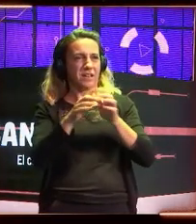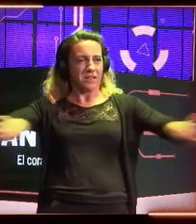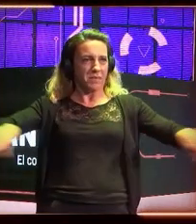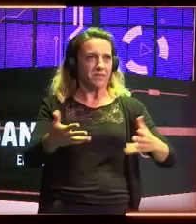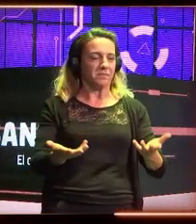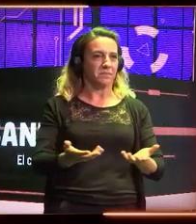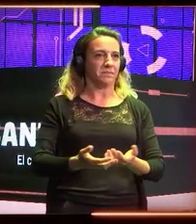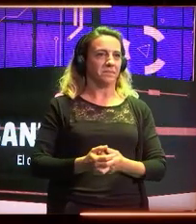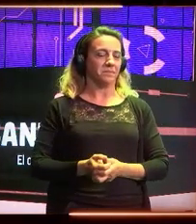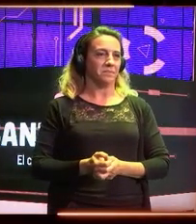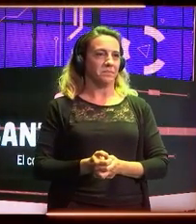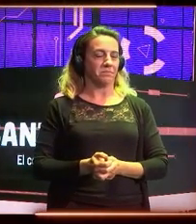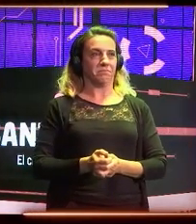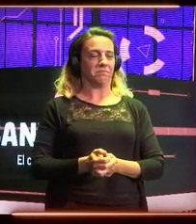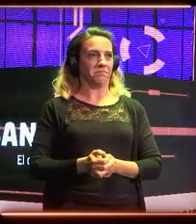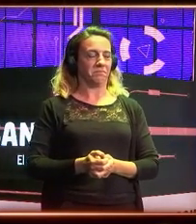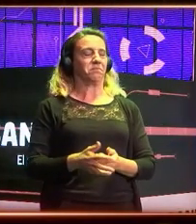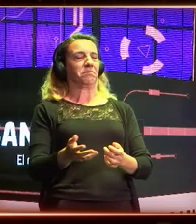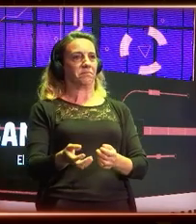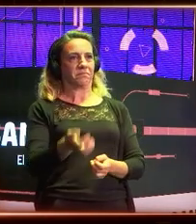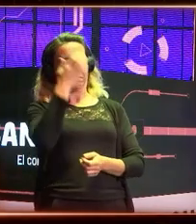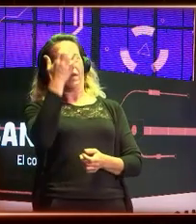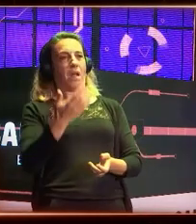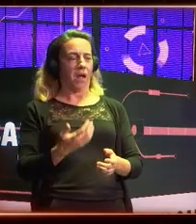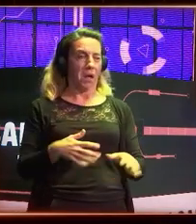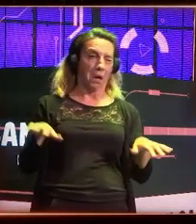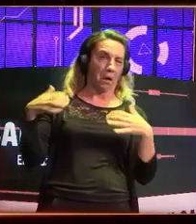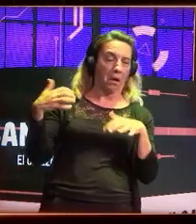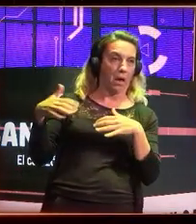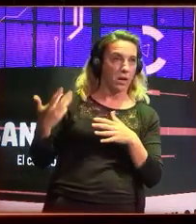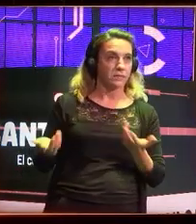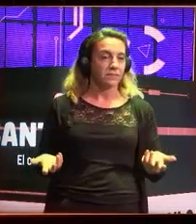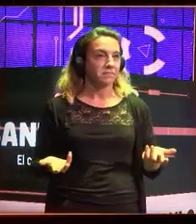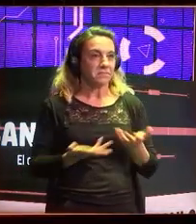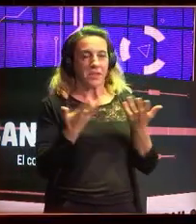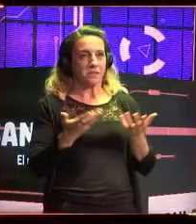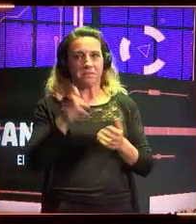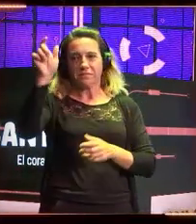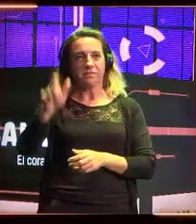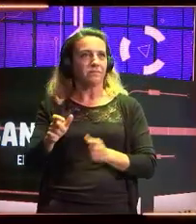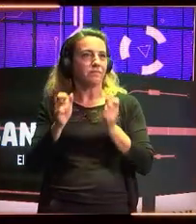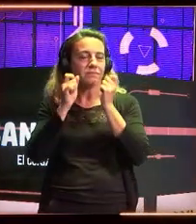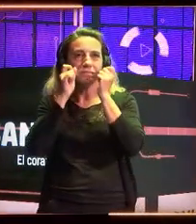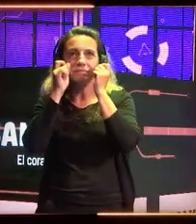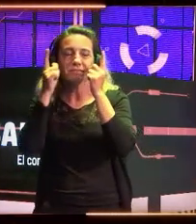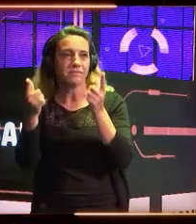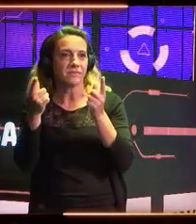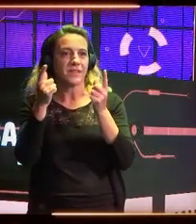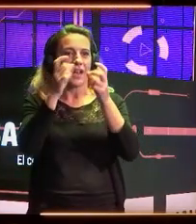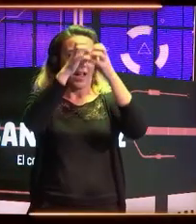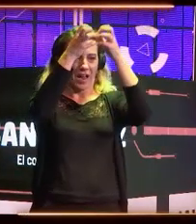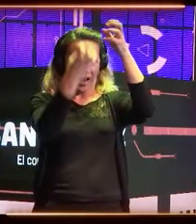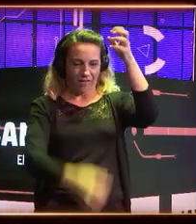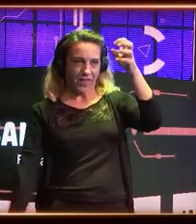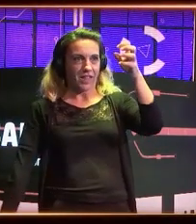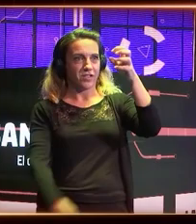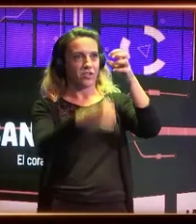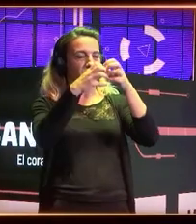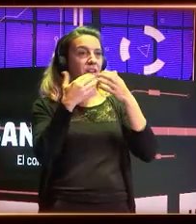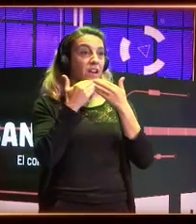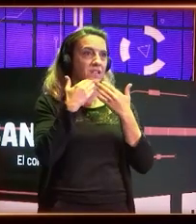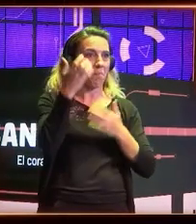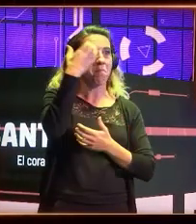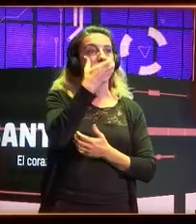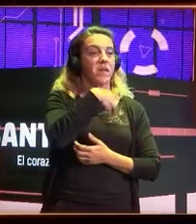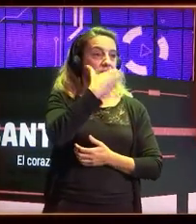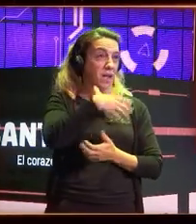separa que tú te das un golpe haces eh pero él él él descubrió la gravitación con un golpe de manzana qué